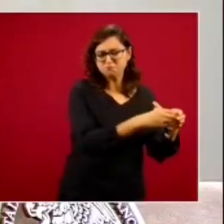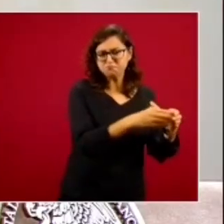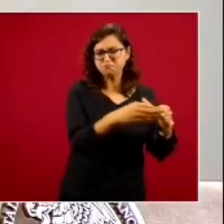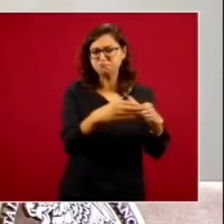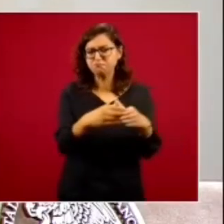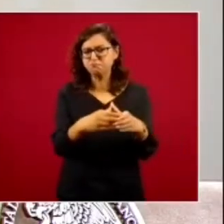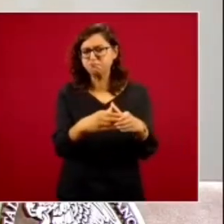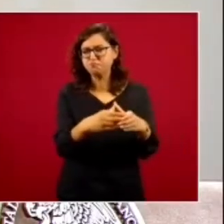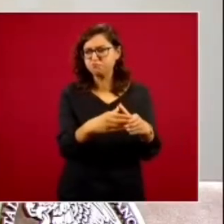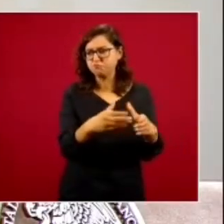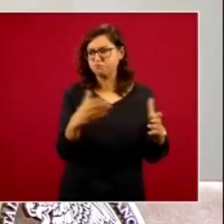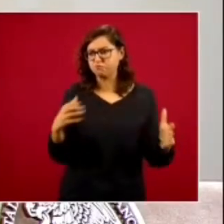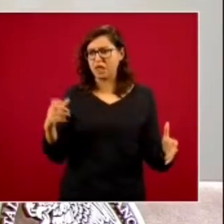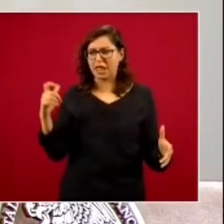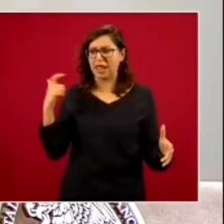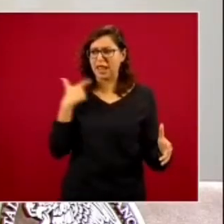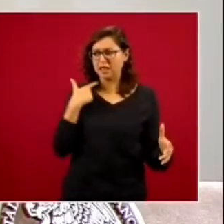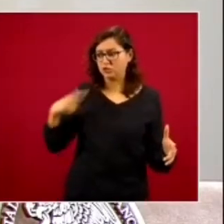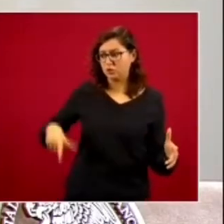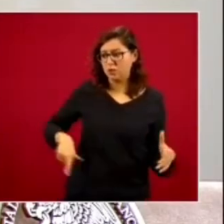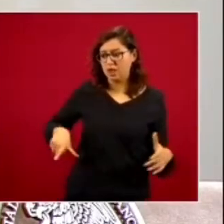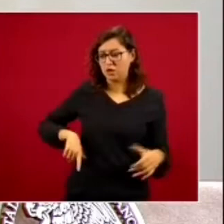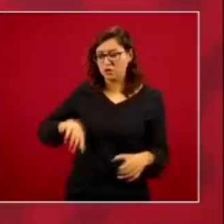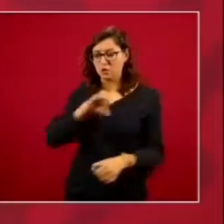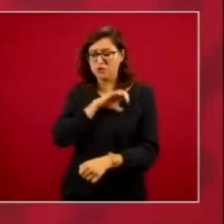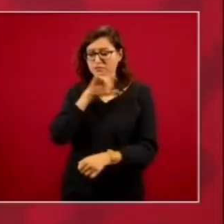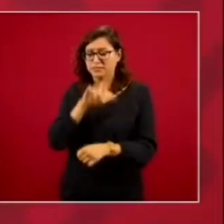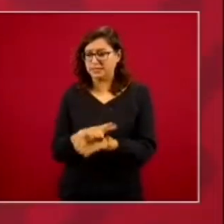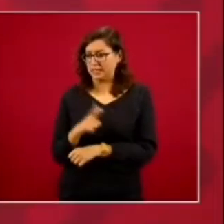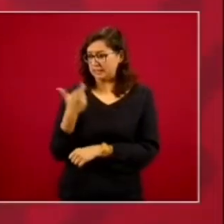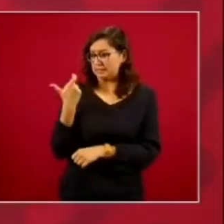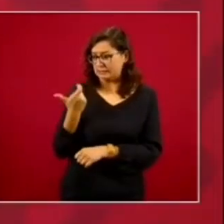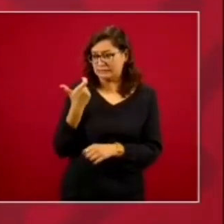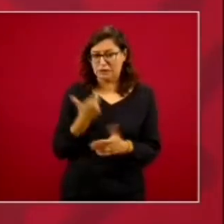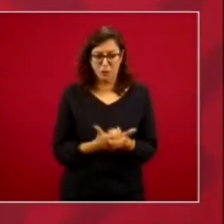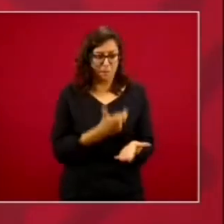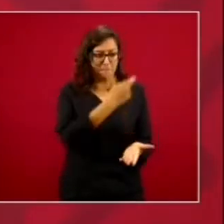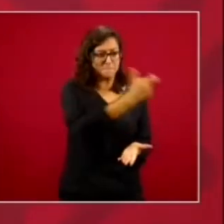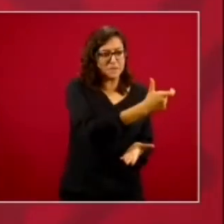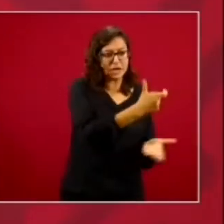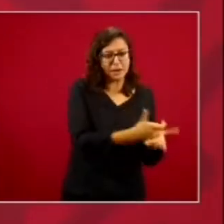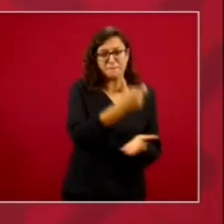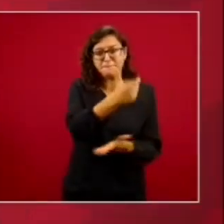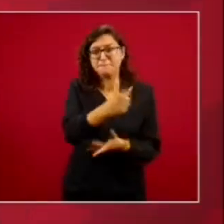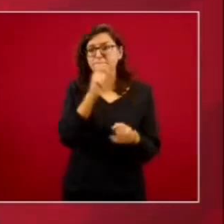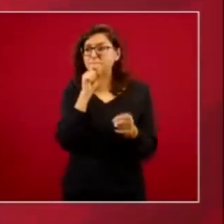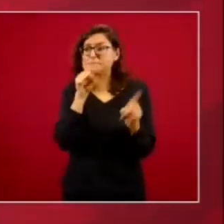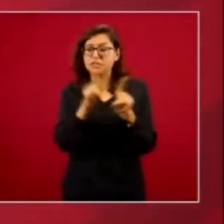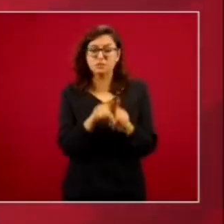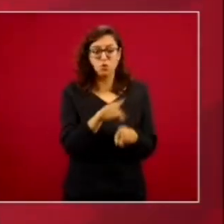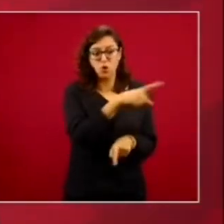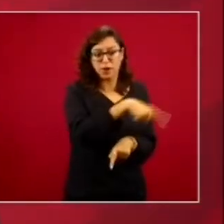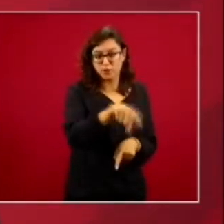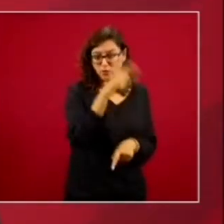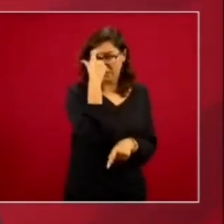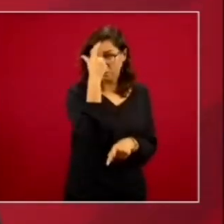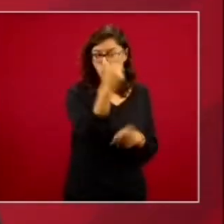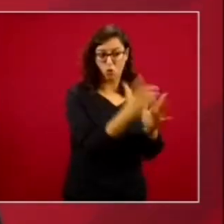apoyos o recibían apoyos especiales y revistas que el gobierno les compraba,